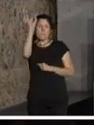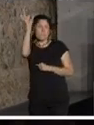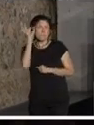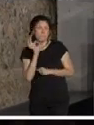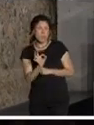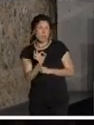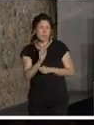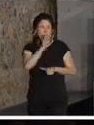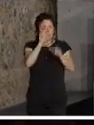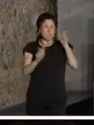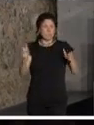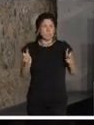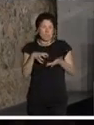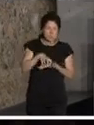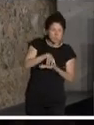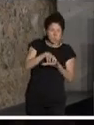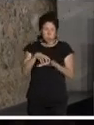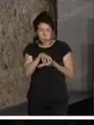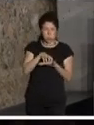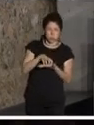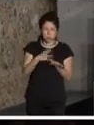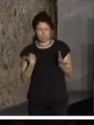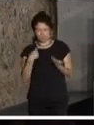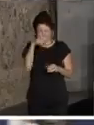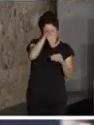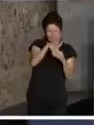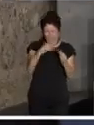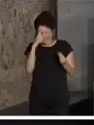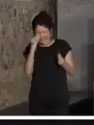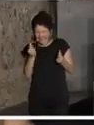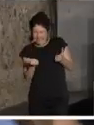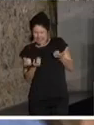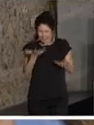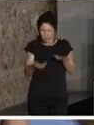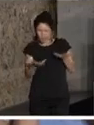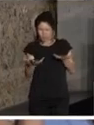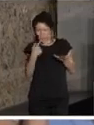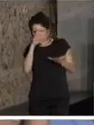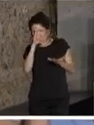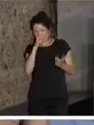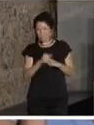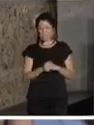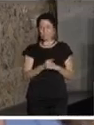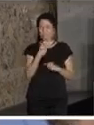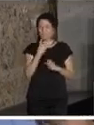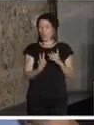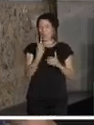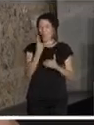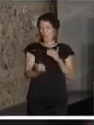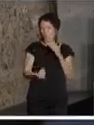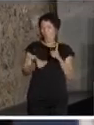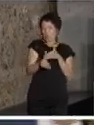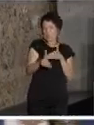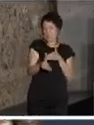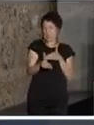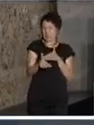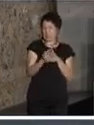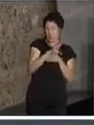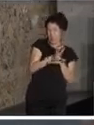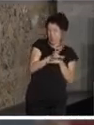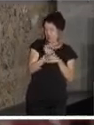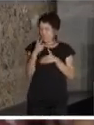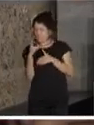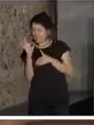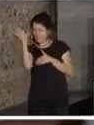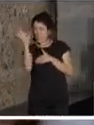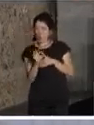de personas indecisas no saben lo que van a votar dicen que en los dos últimos días puede ser que entre el 15